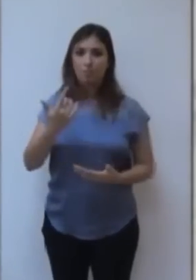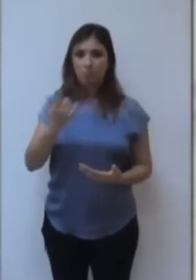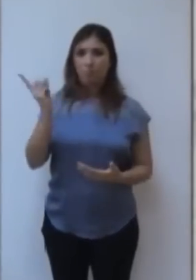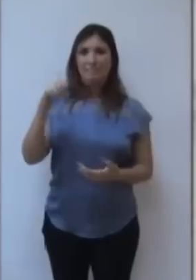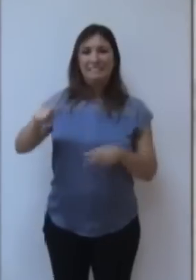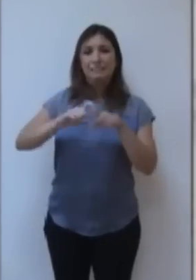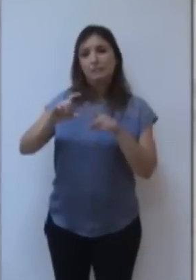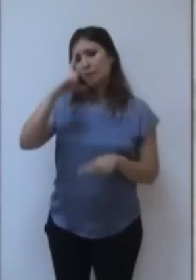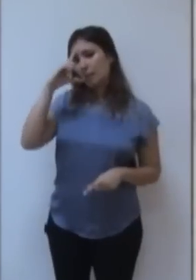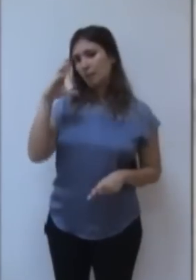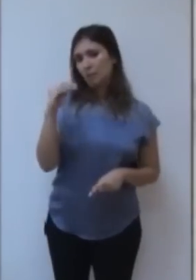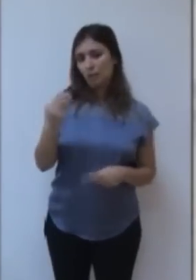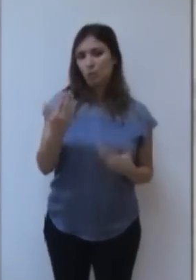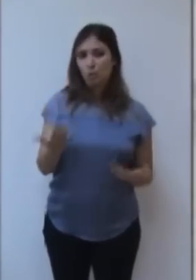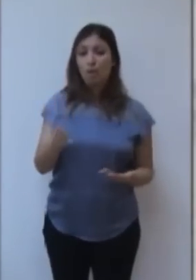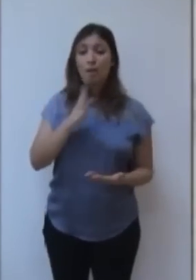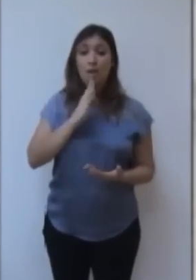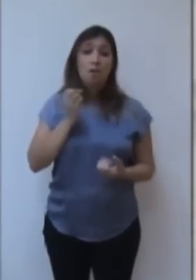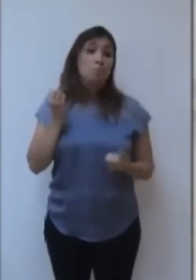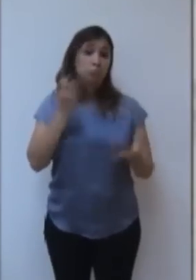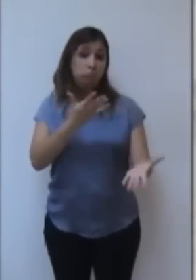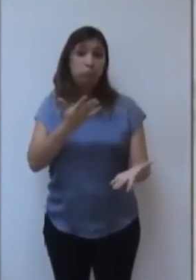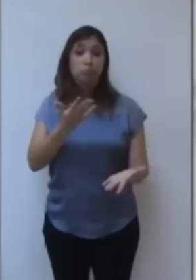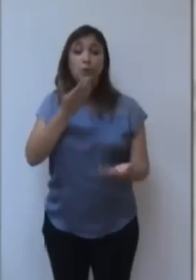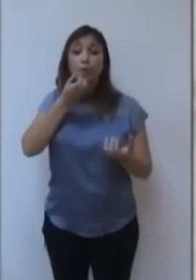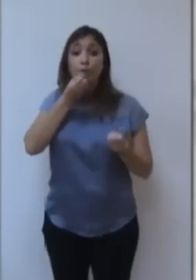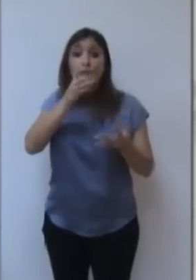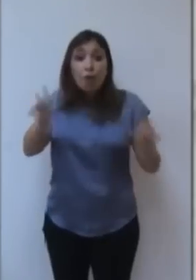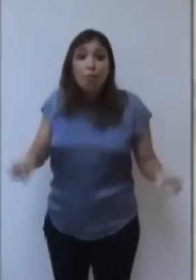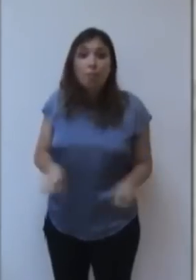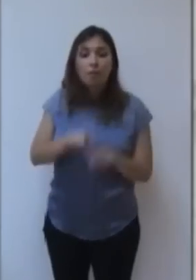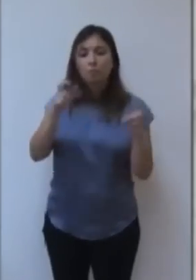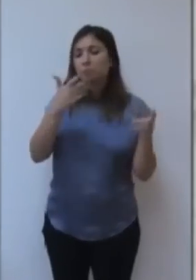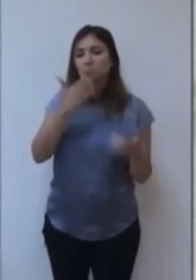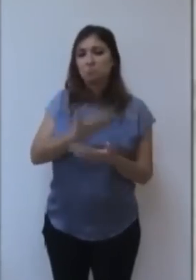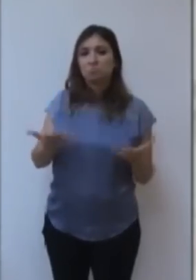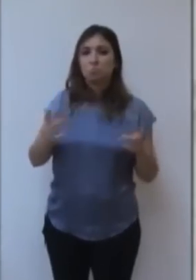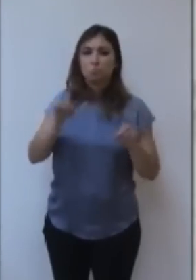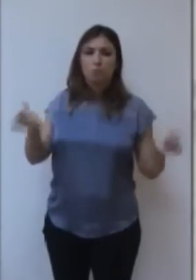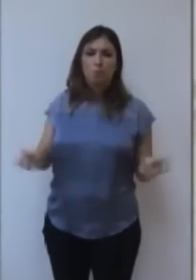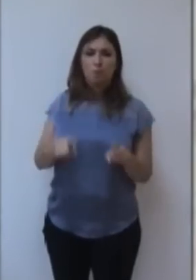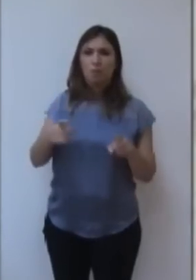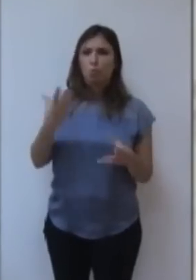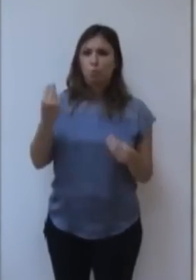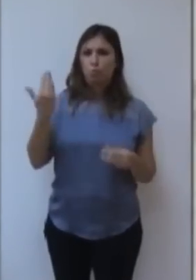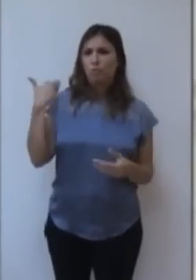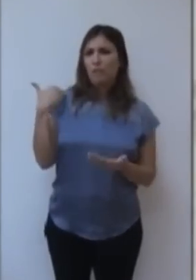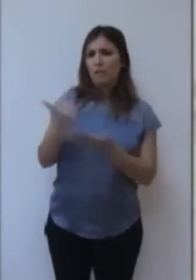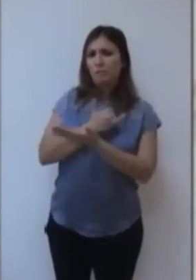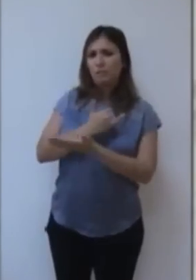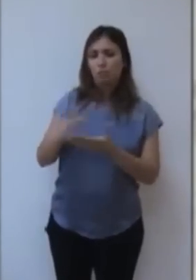de la discapacidad intelectual. Entonces, comentarte que a nivel de informática, por ejemplo, pues hay muchas universidades donde se dan